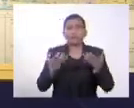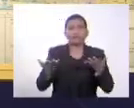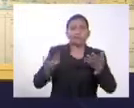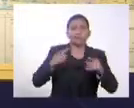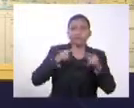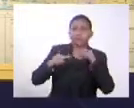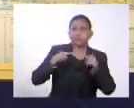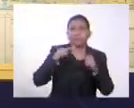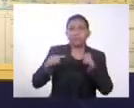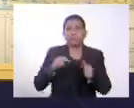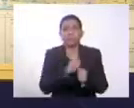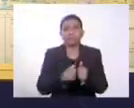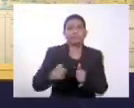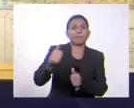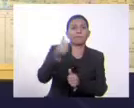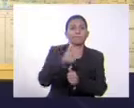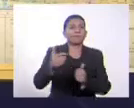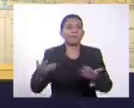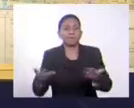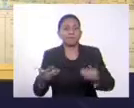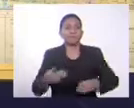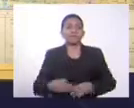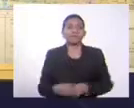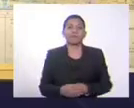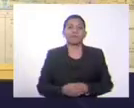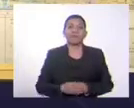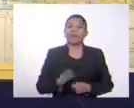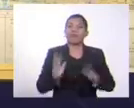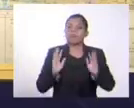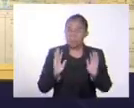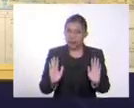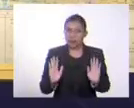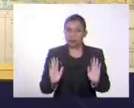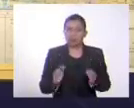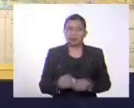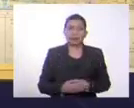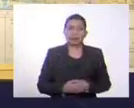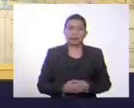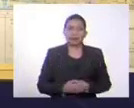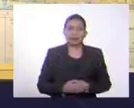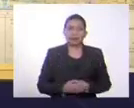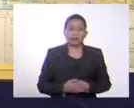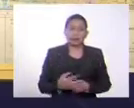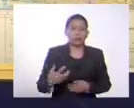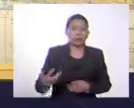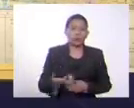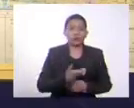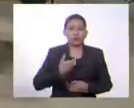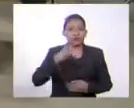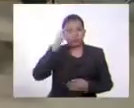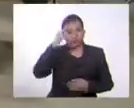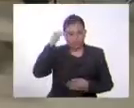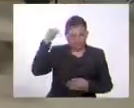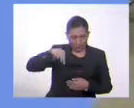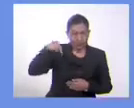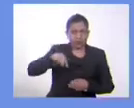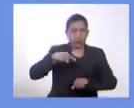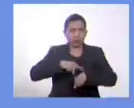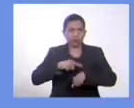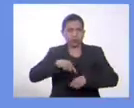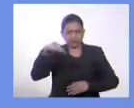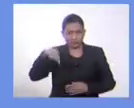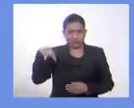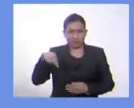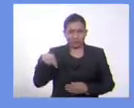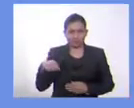cuando nosotros pensamos en la modernidad, hay un elemento muy importante que son las ideas del liberalismo. ¿Y qué es lo